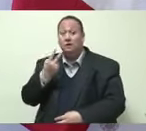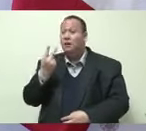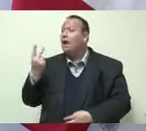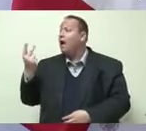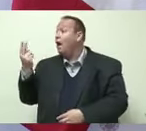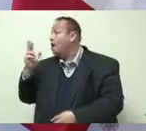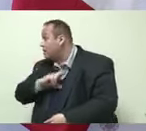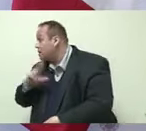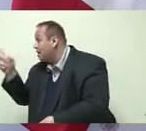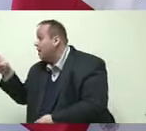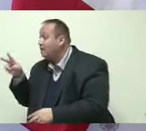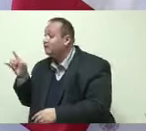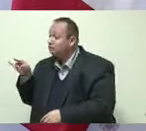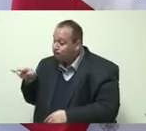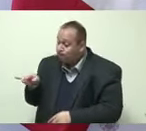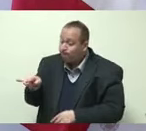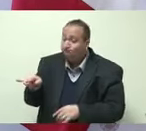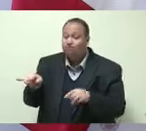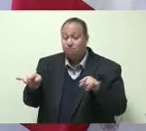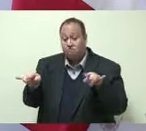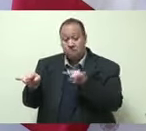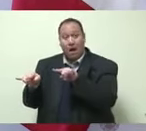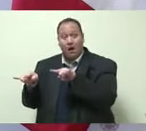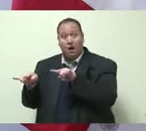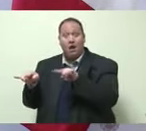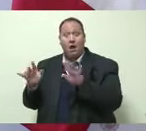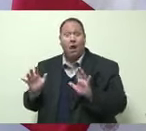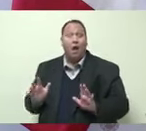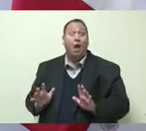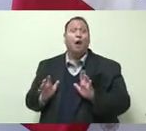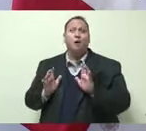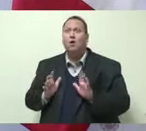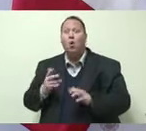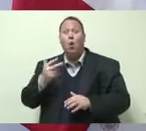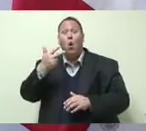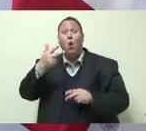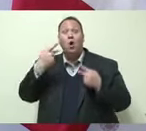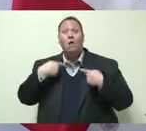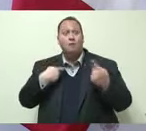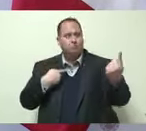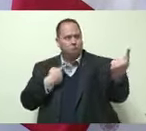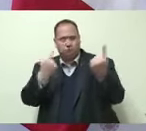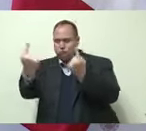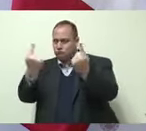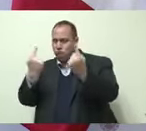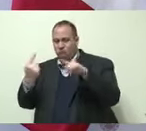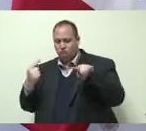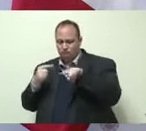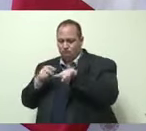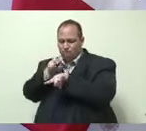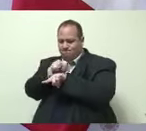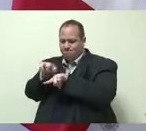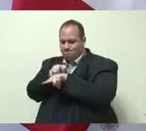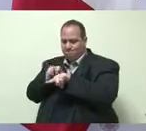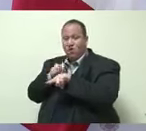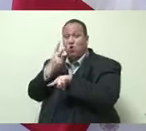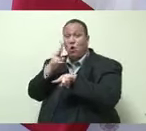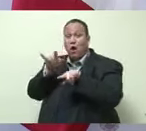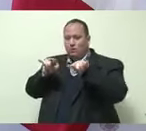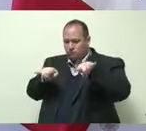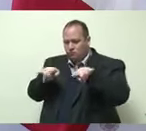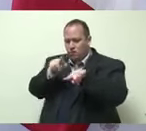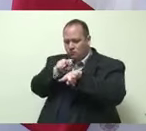es que fueron interceptados de forma sorpresiva por al menos 8 personas que viajaban al bordo de al menos 2 vehículos,